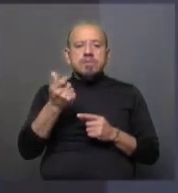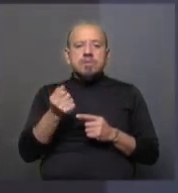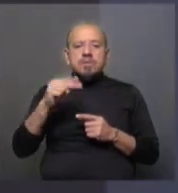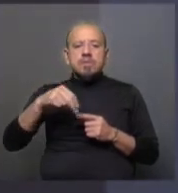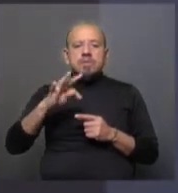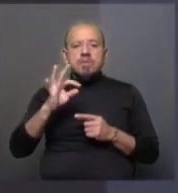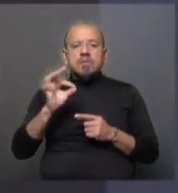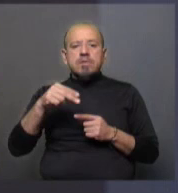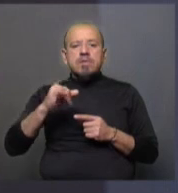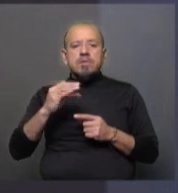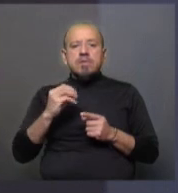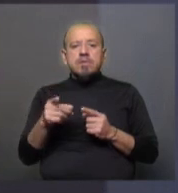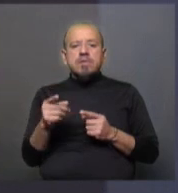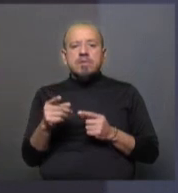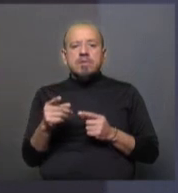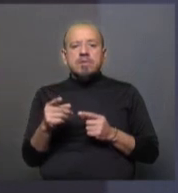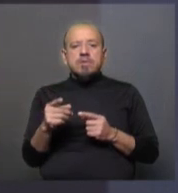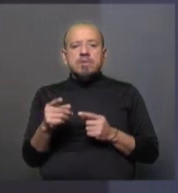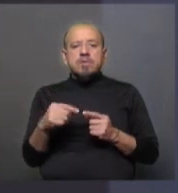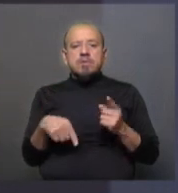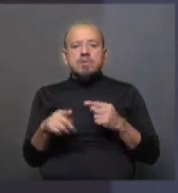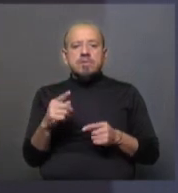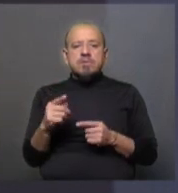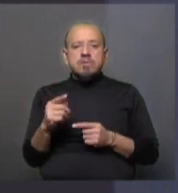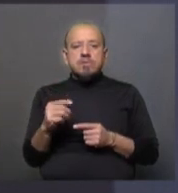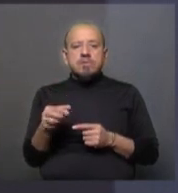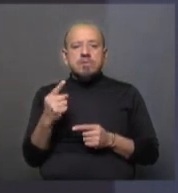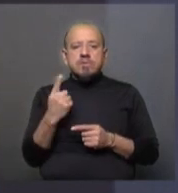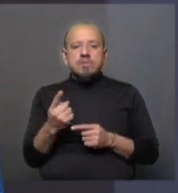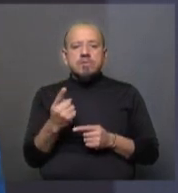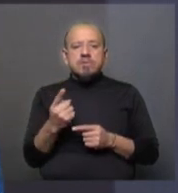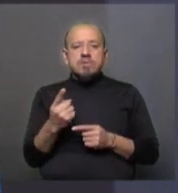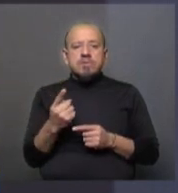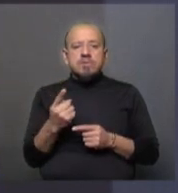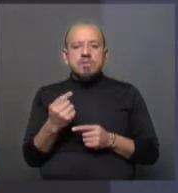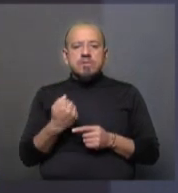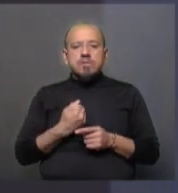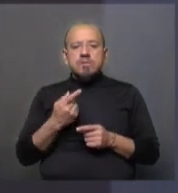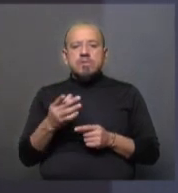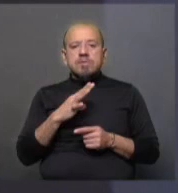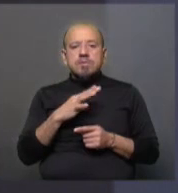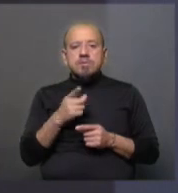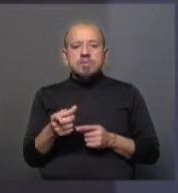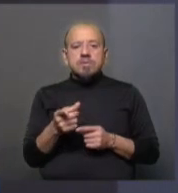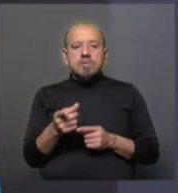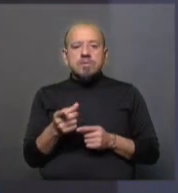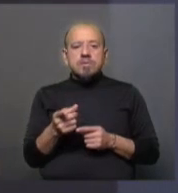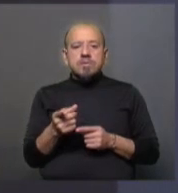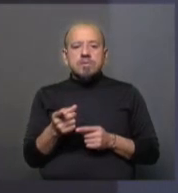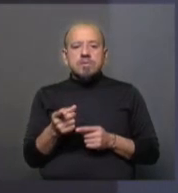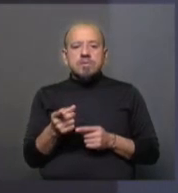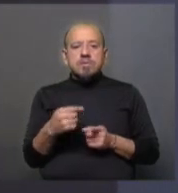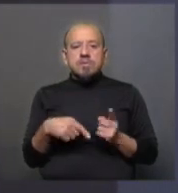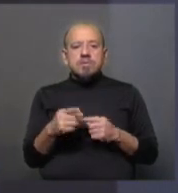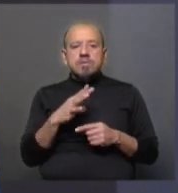y que uno de los posibles asesinos estaba es un extranjero Y se